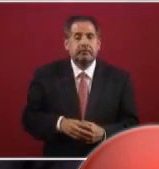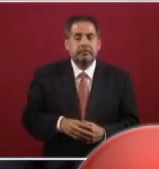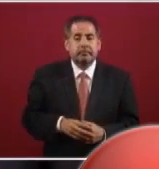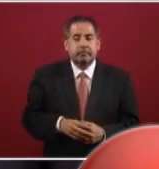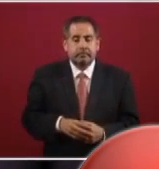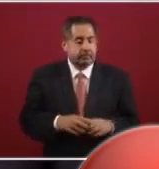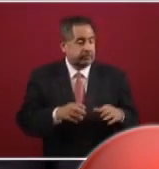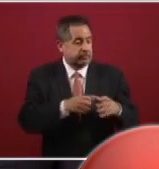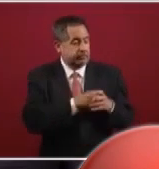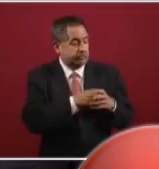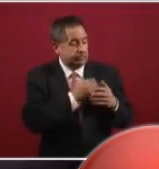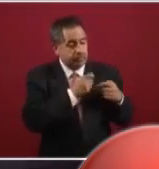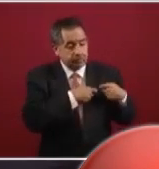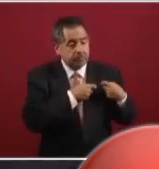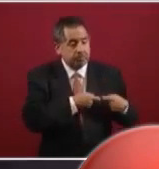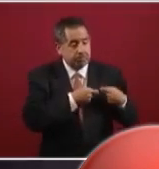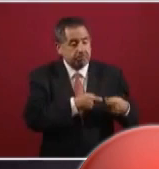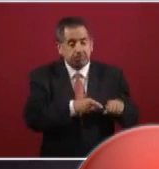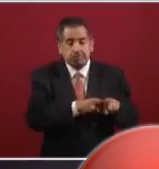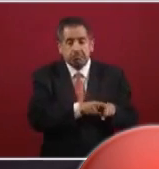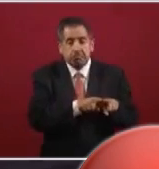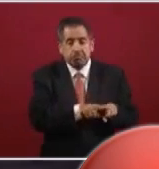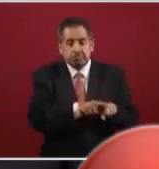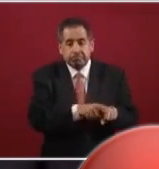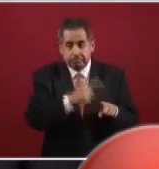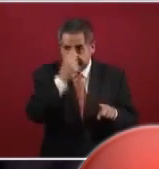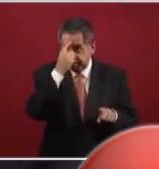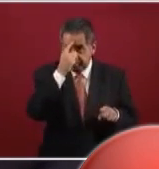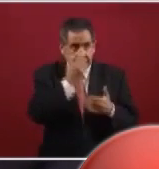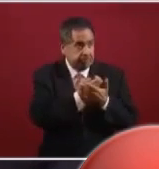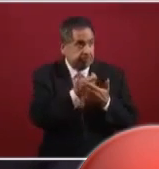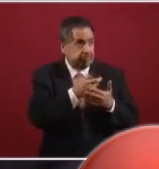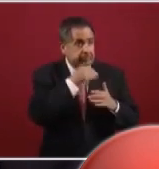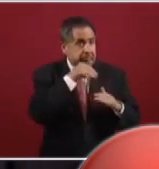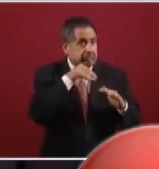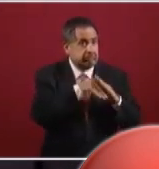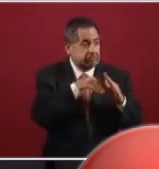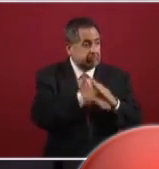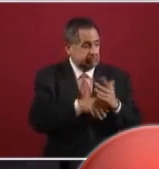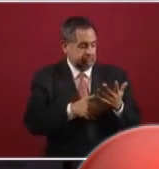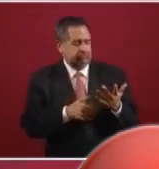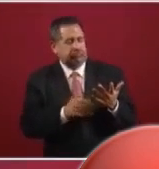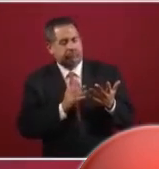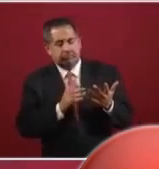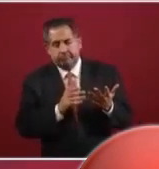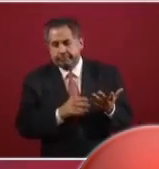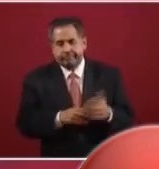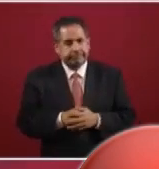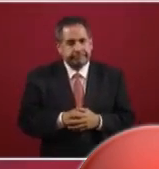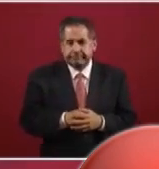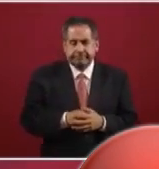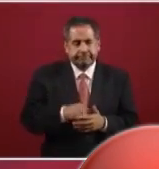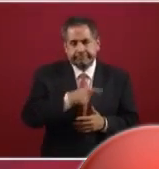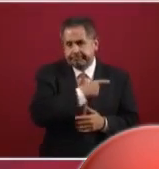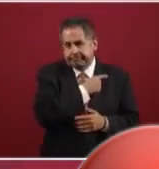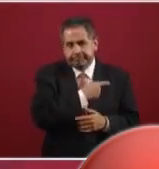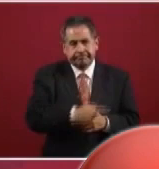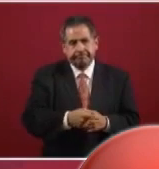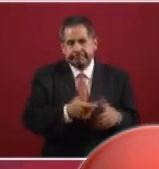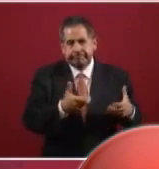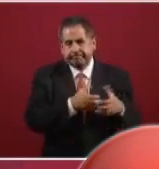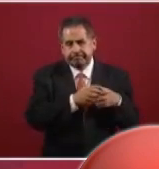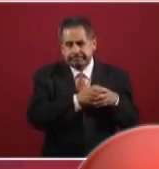Qué buena escuela, ¿no?, de pensamiento económico se creó en los últimos